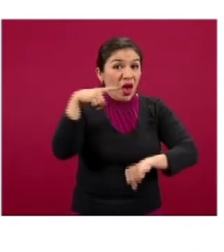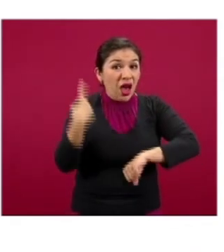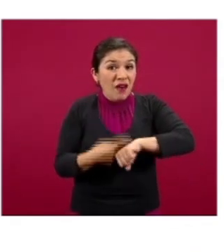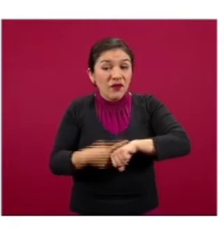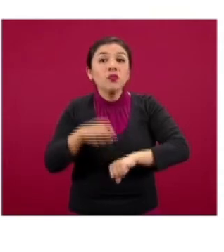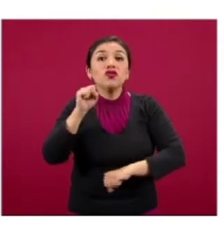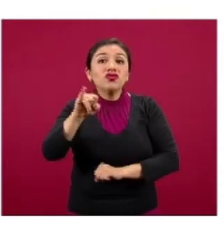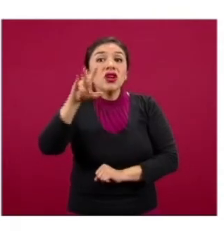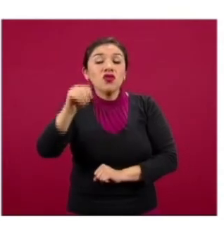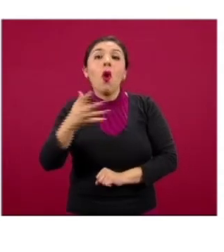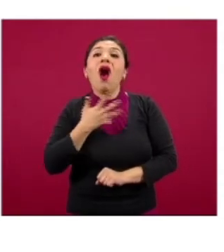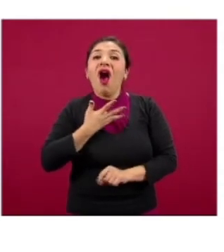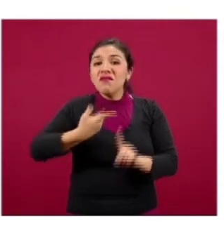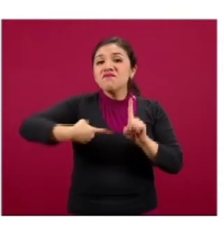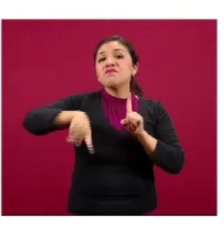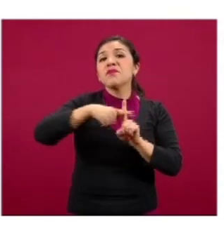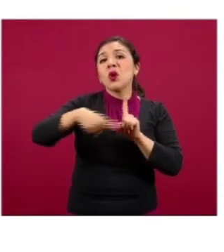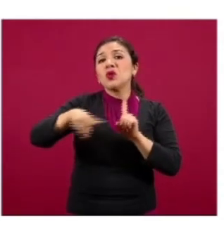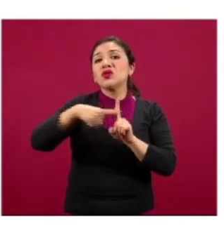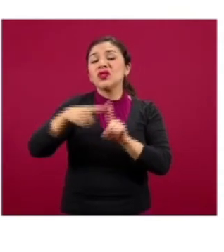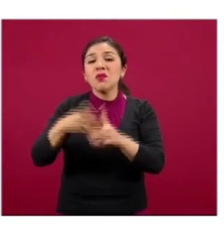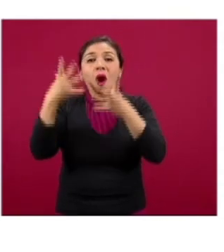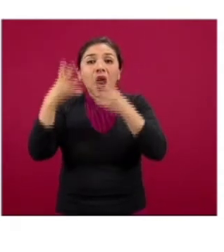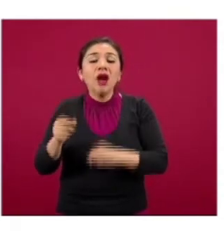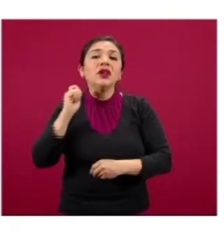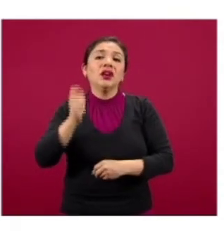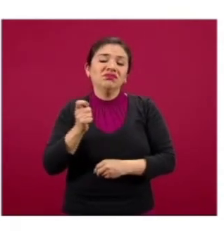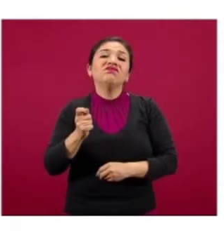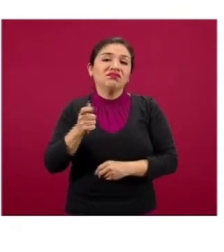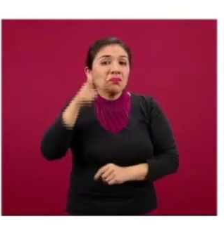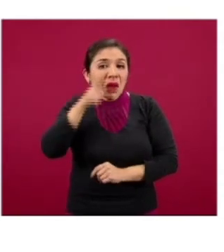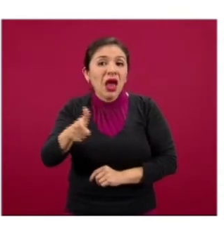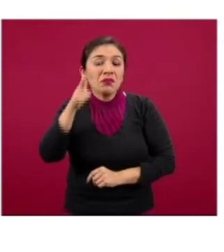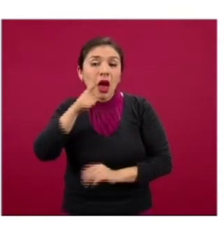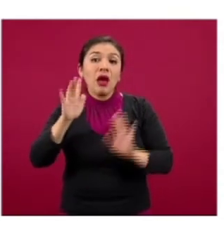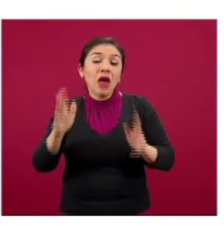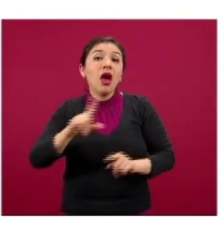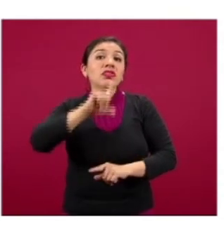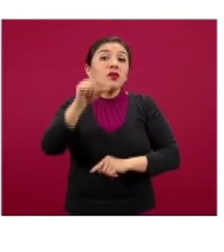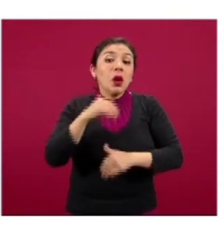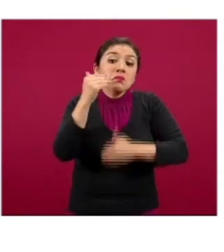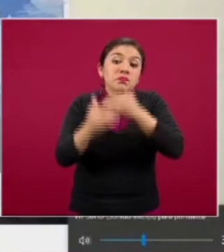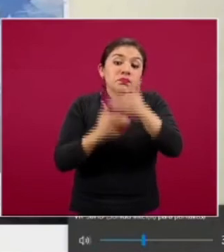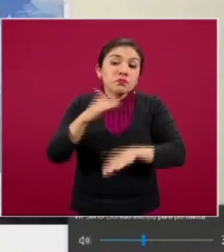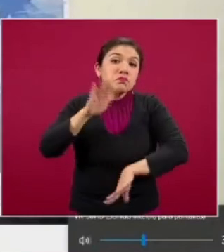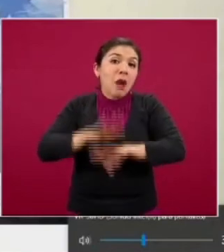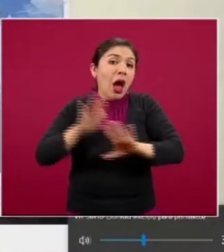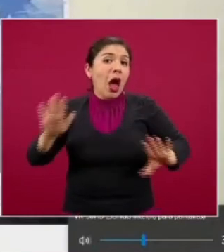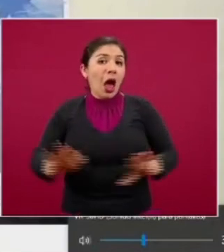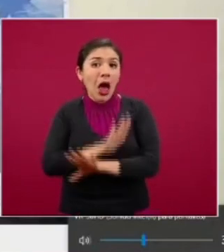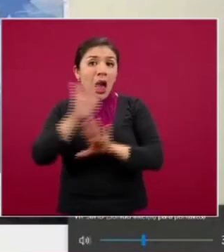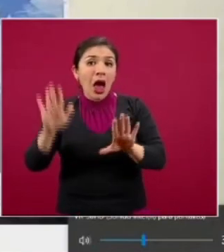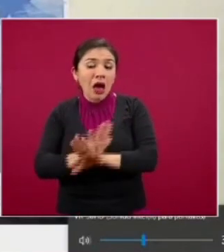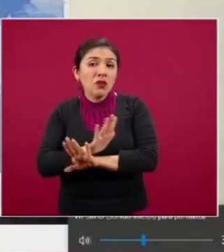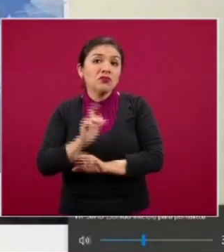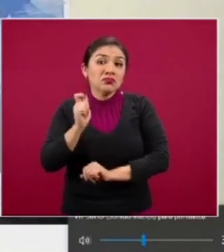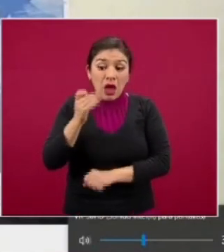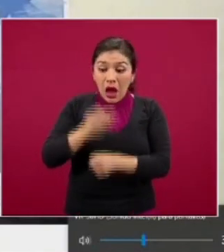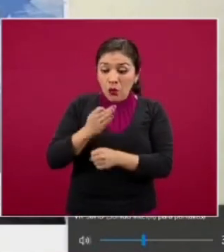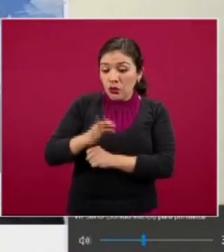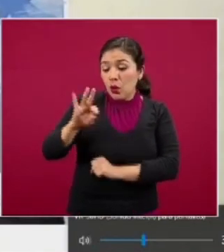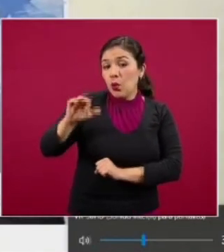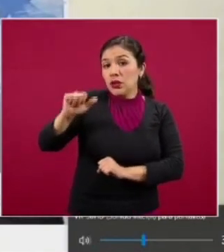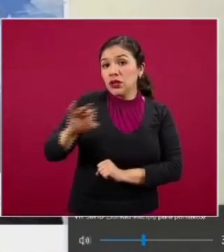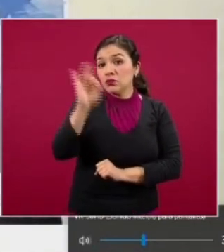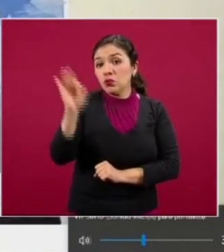son positivos al virus SARS-CoV-2, por lo tanto son casos confirmados. Esto irá cambiando según la intensidad epidémica. En ese momento es